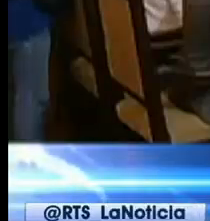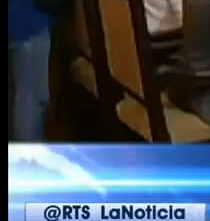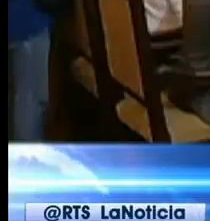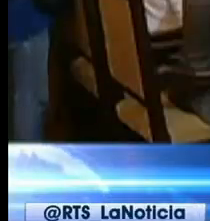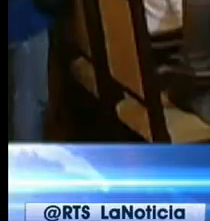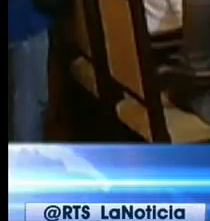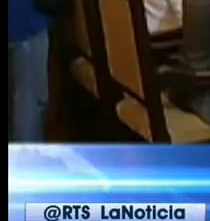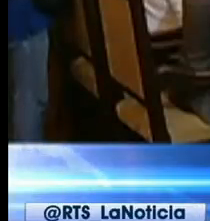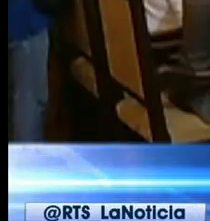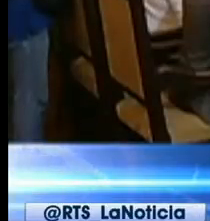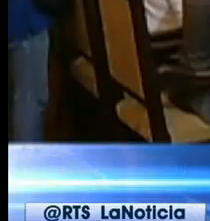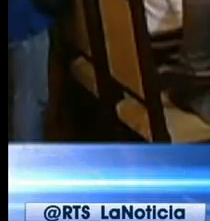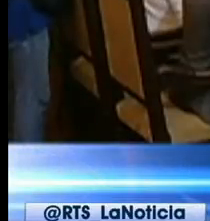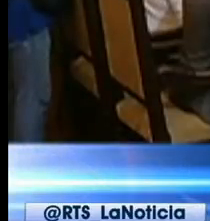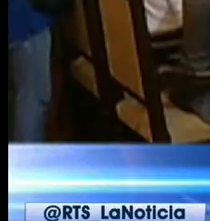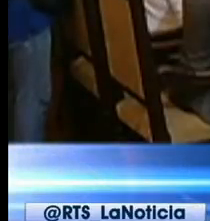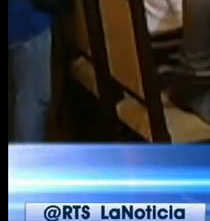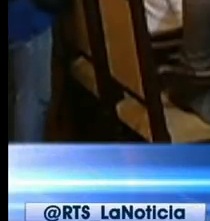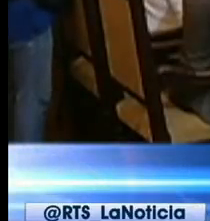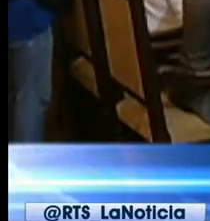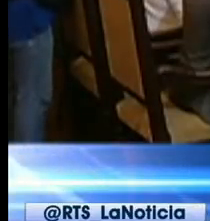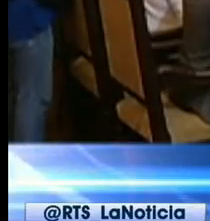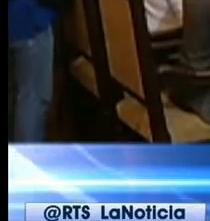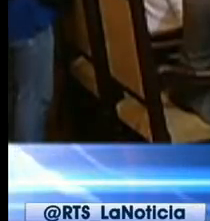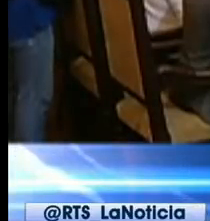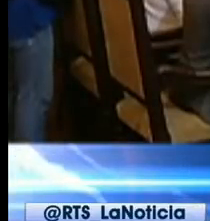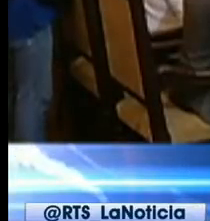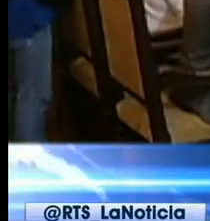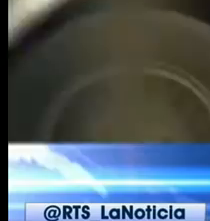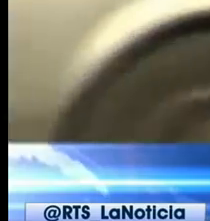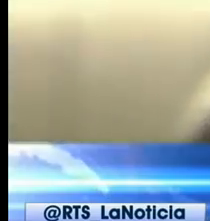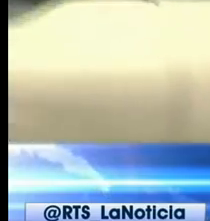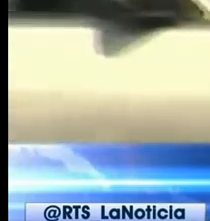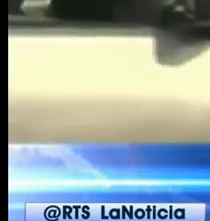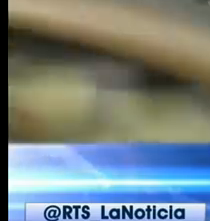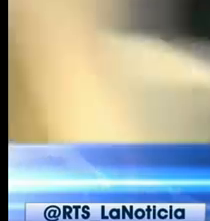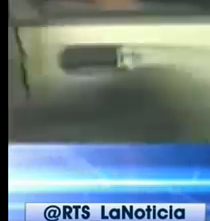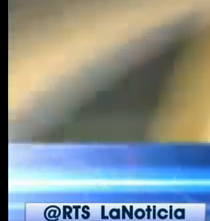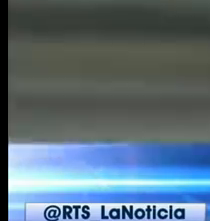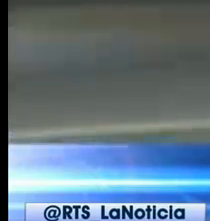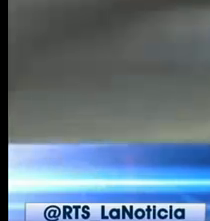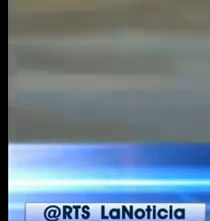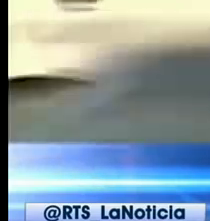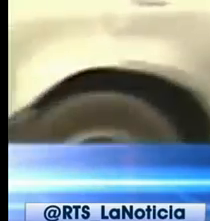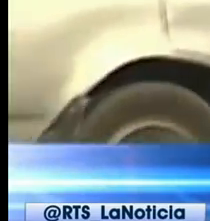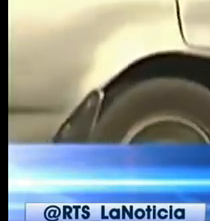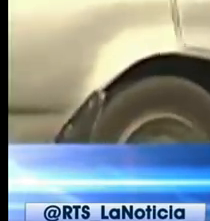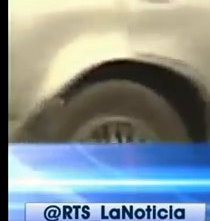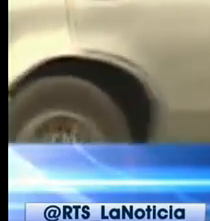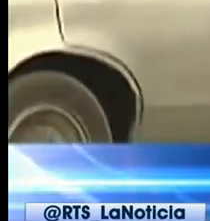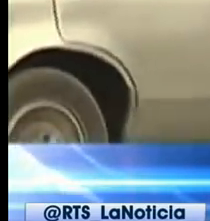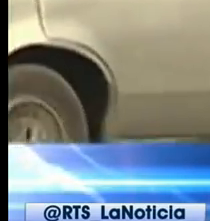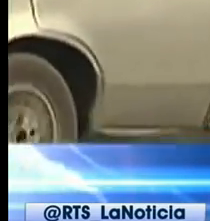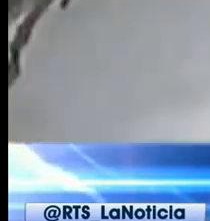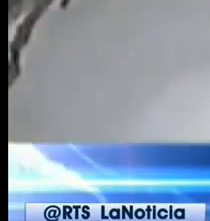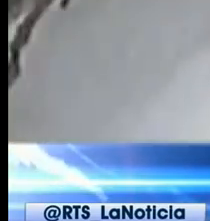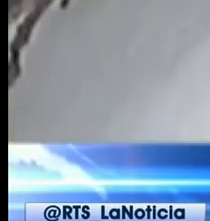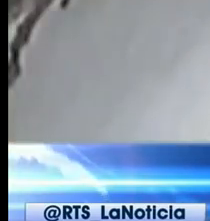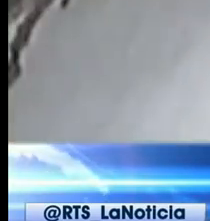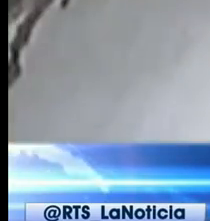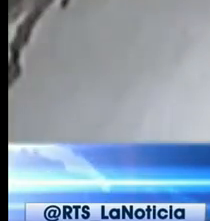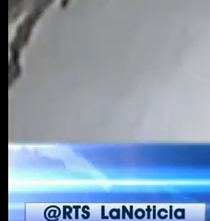Se aprobó la ordenanza municipal para limitar el uso de motocicletas en Guayaquil. La